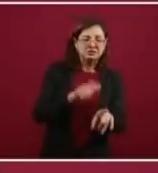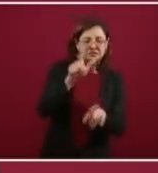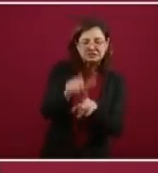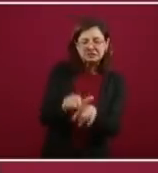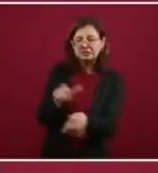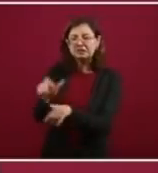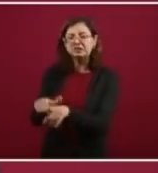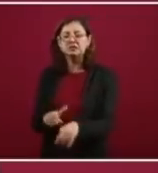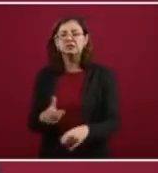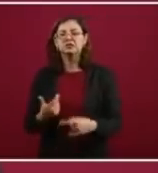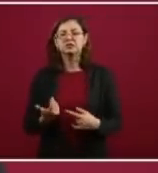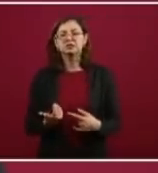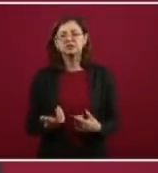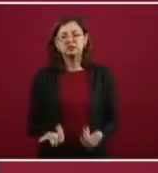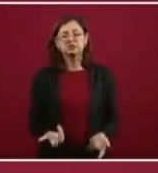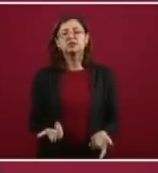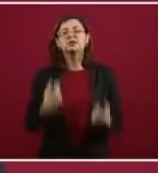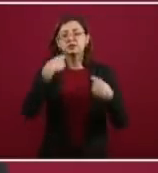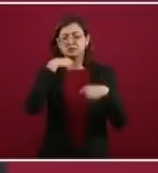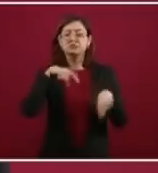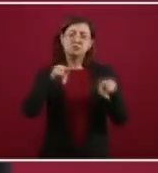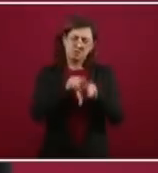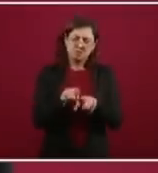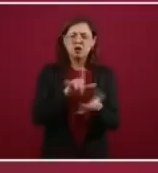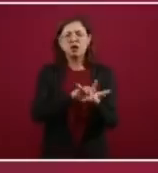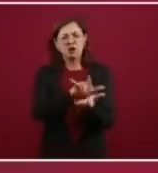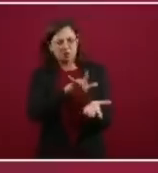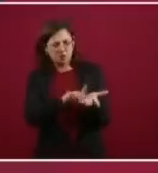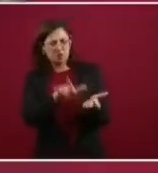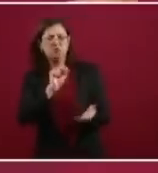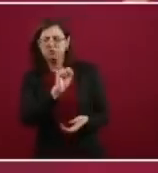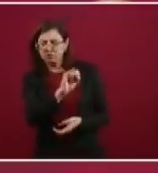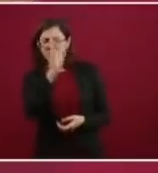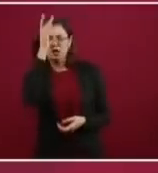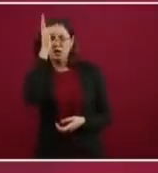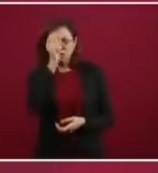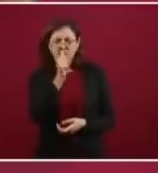críticas y también apoyos,